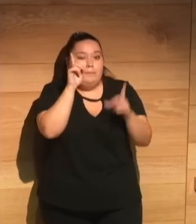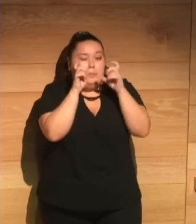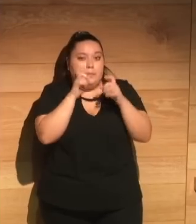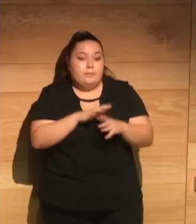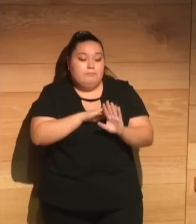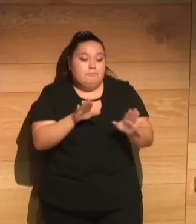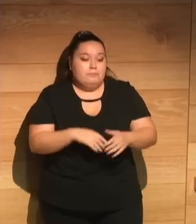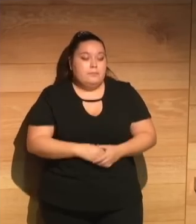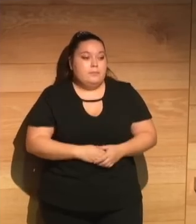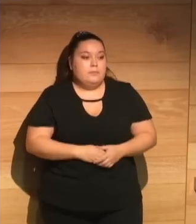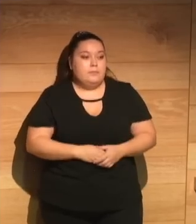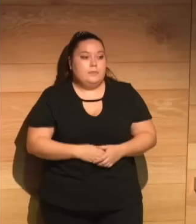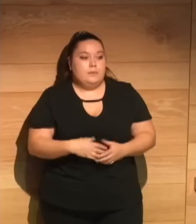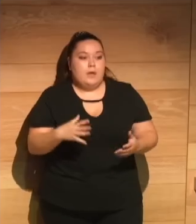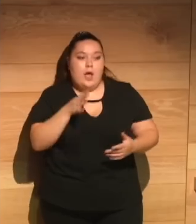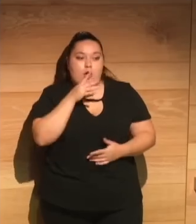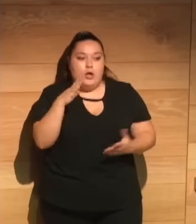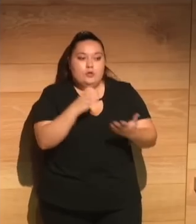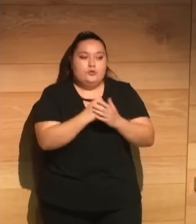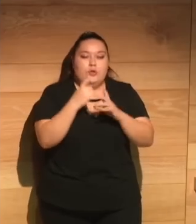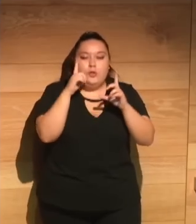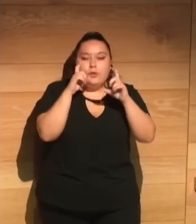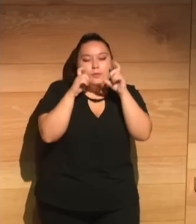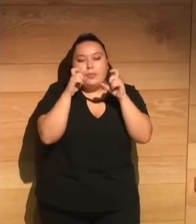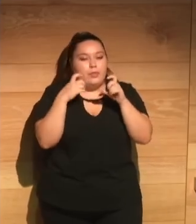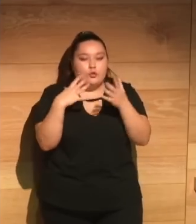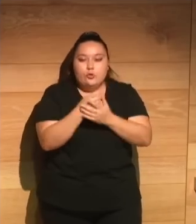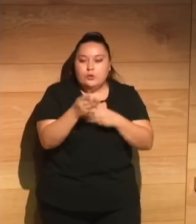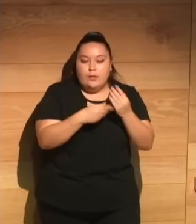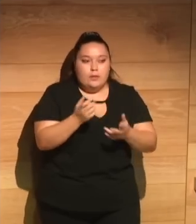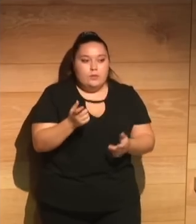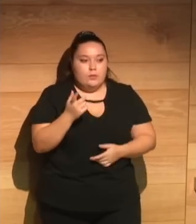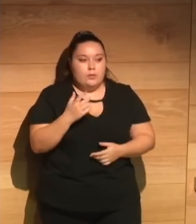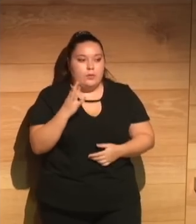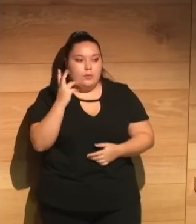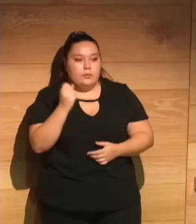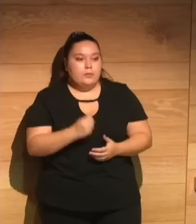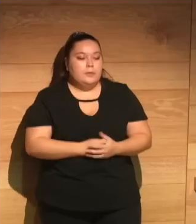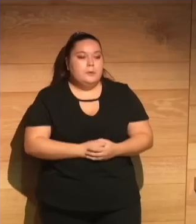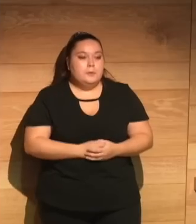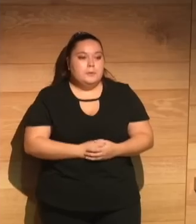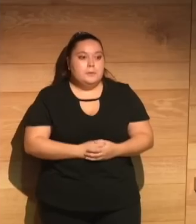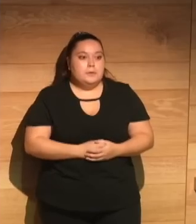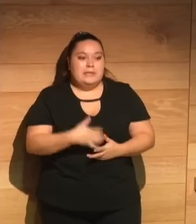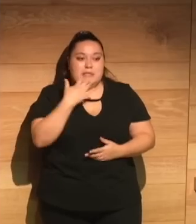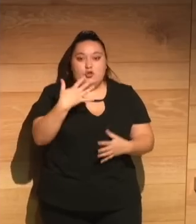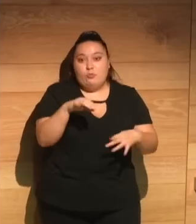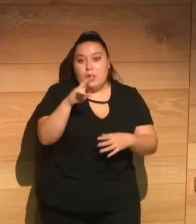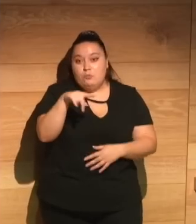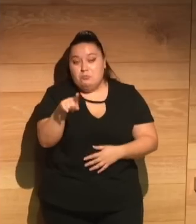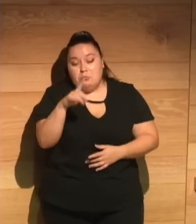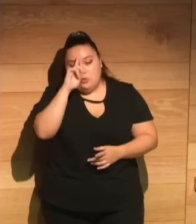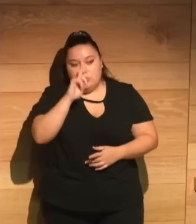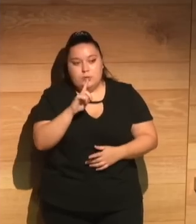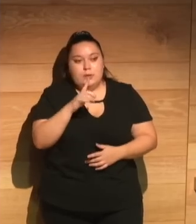Bueno, lo que es todo normal... el mundo está haciendo el diafragma con el dedo mientras lo explica Rodrigo, porque yo estoy todo el rato haciendo así. Lo que es normal o no normal es otra cosa, porque define